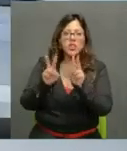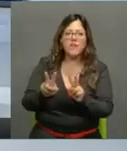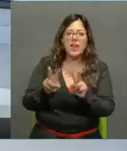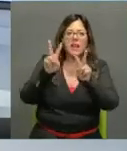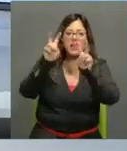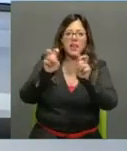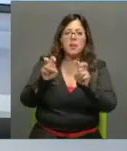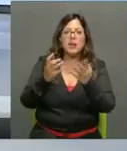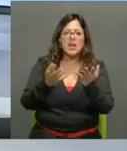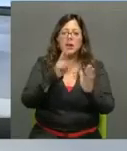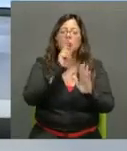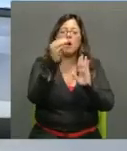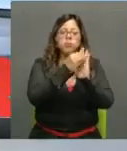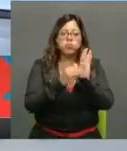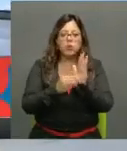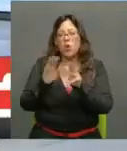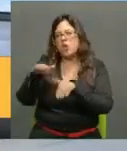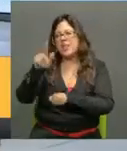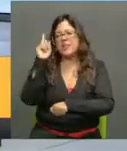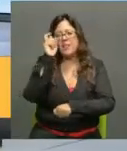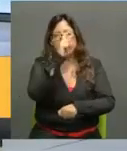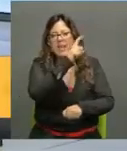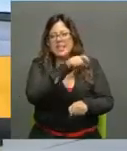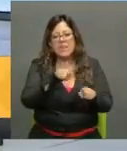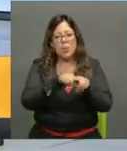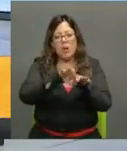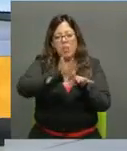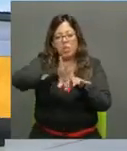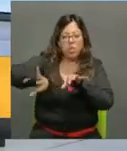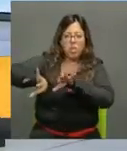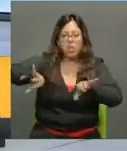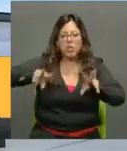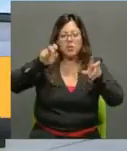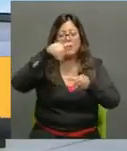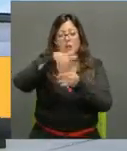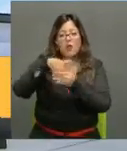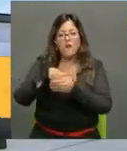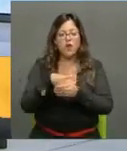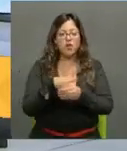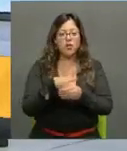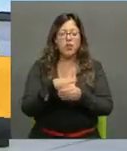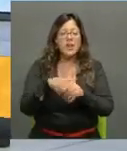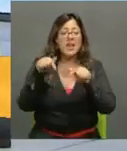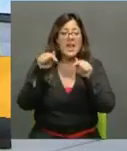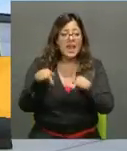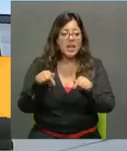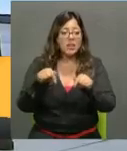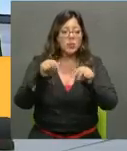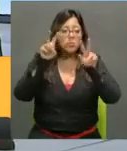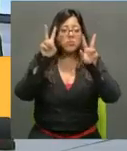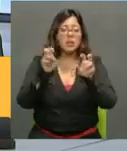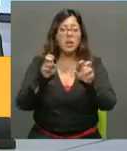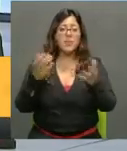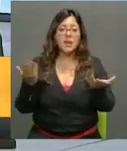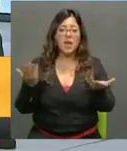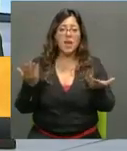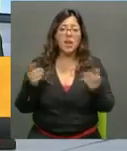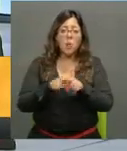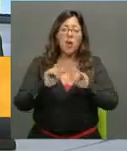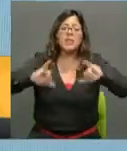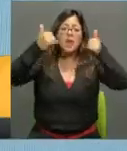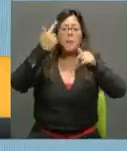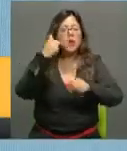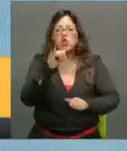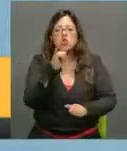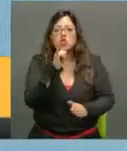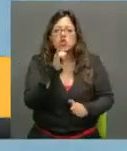por lo menos. Pero es tan difícil aislarlo a... los votos. Sí, o sea, estos son juegos más bien como entretenidos, pero no sé si tienen mucho